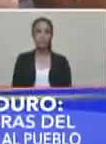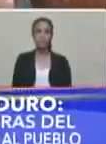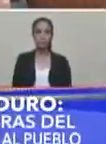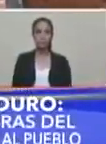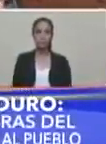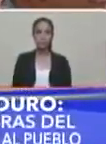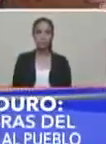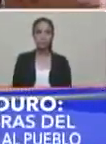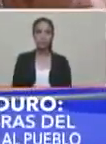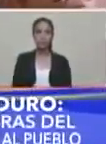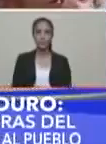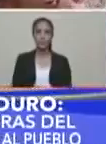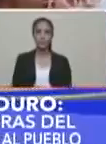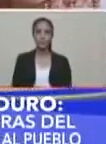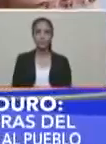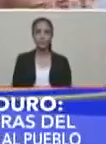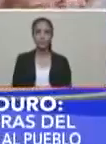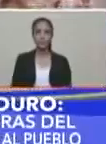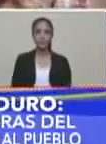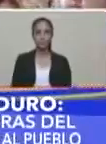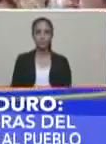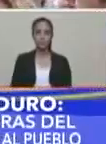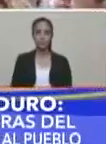No cuentan con eso.